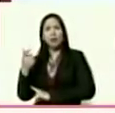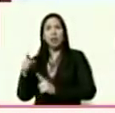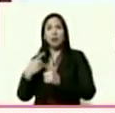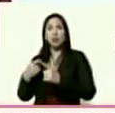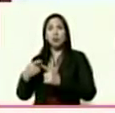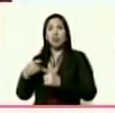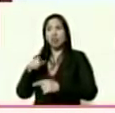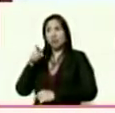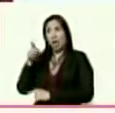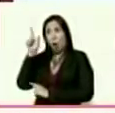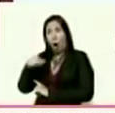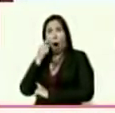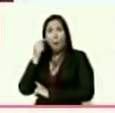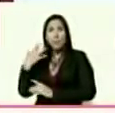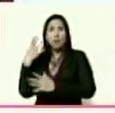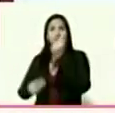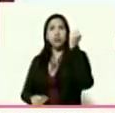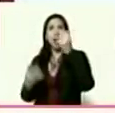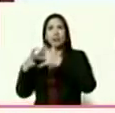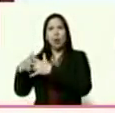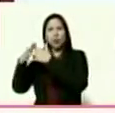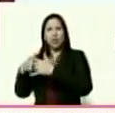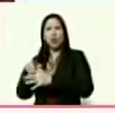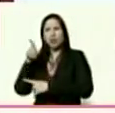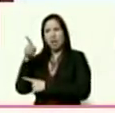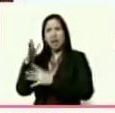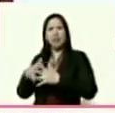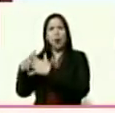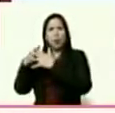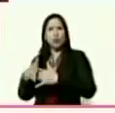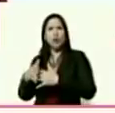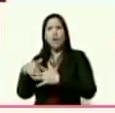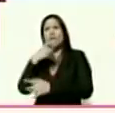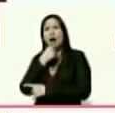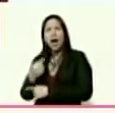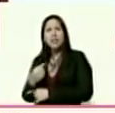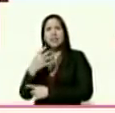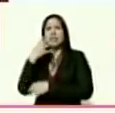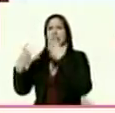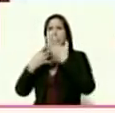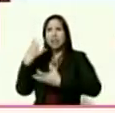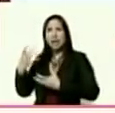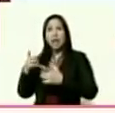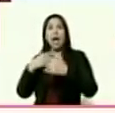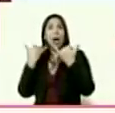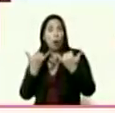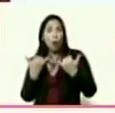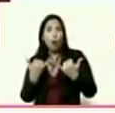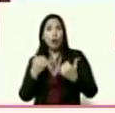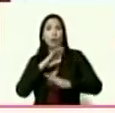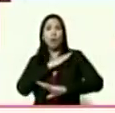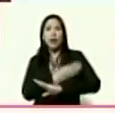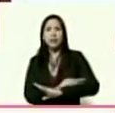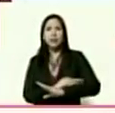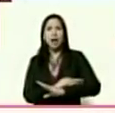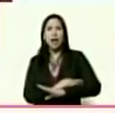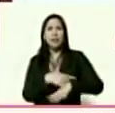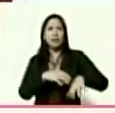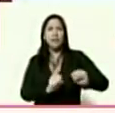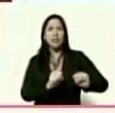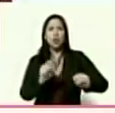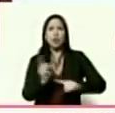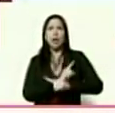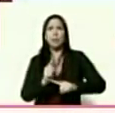Estados Unidos. Y desde allá es muy fácil gritar. Ahora, el día que vengan las fuerzas de intervención rápida, como llaman ellos, ojalá